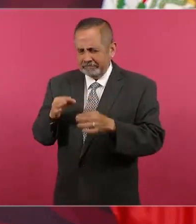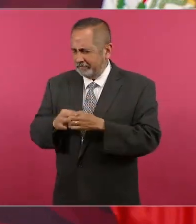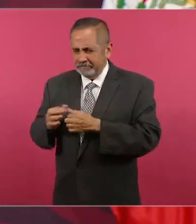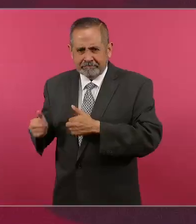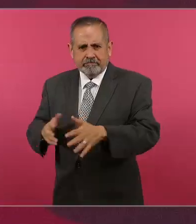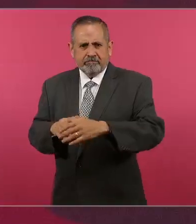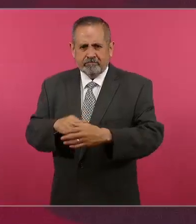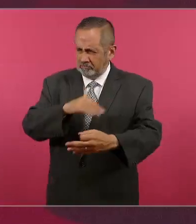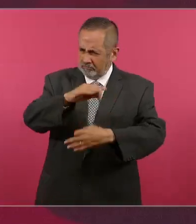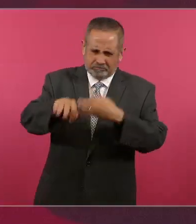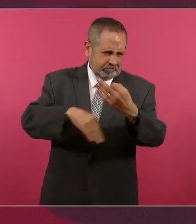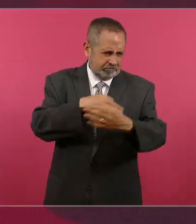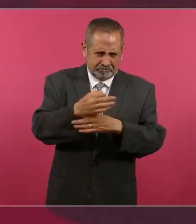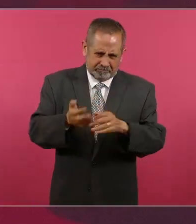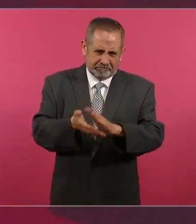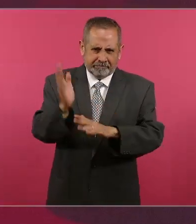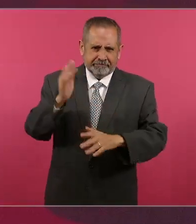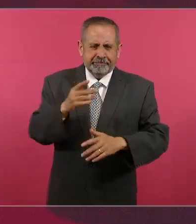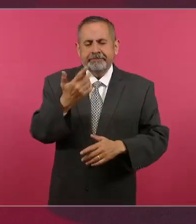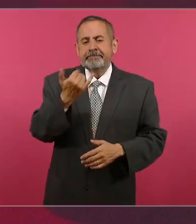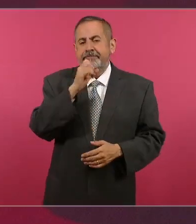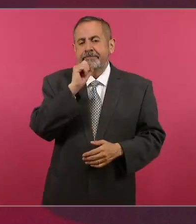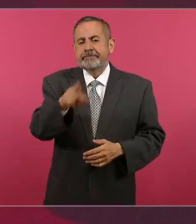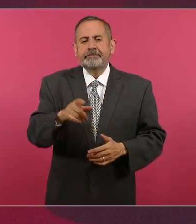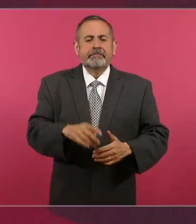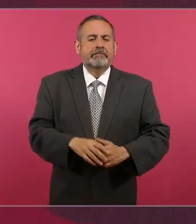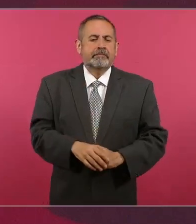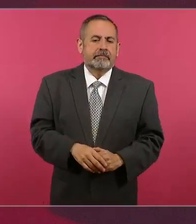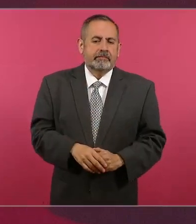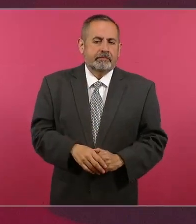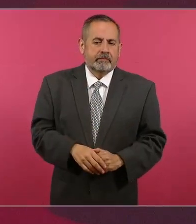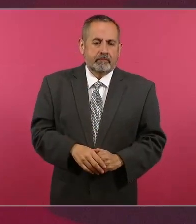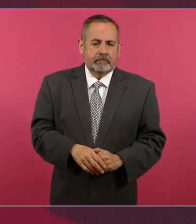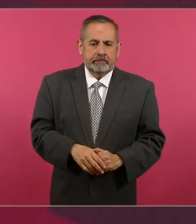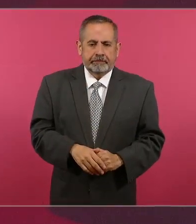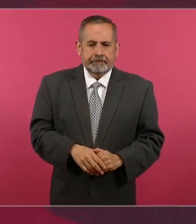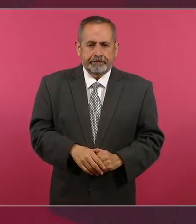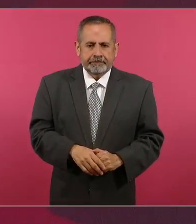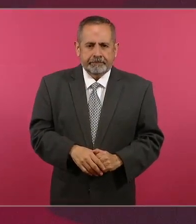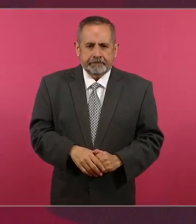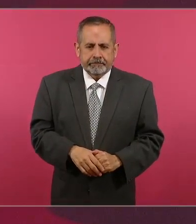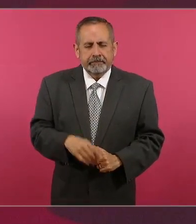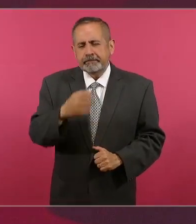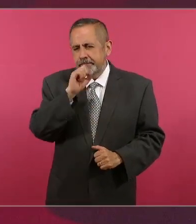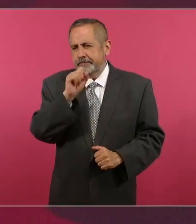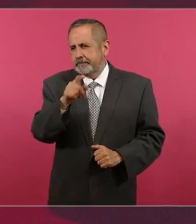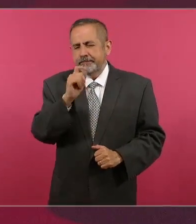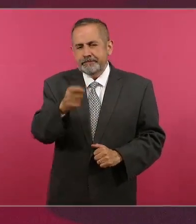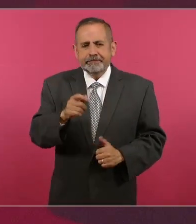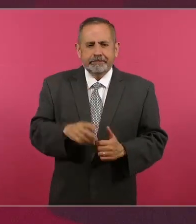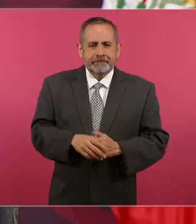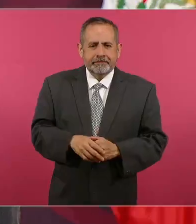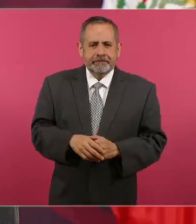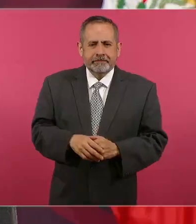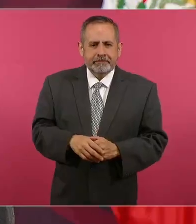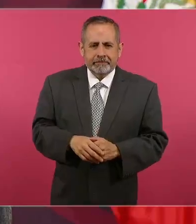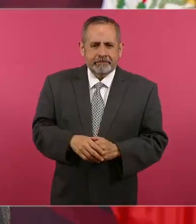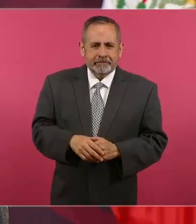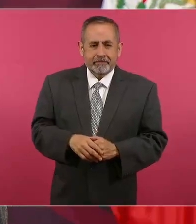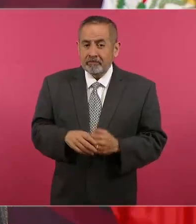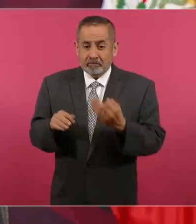Todos, no, todos. Porque además eso iba a ser lo otro, no íbamos a entrar